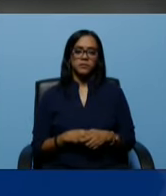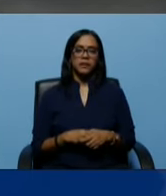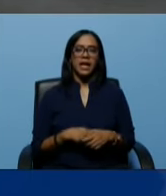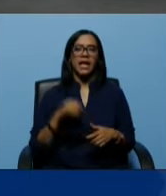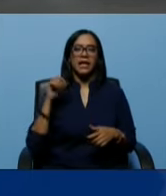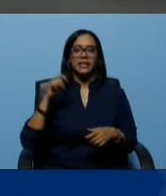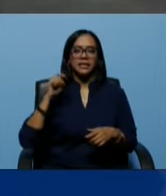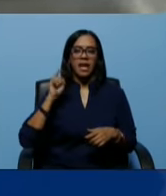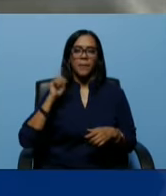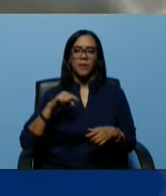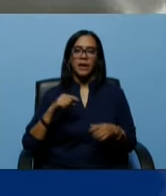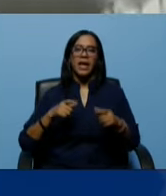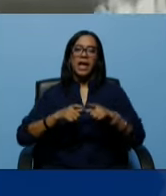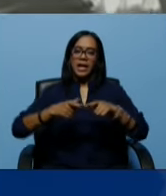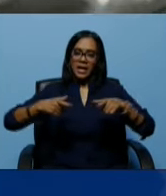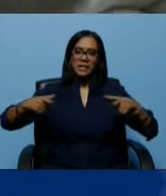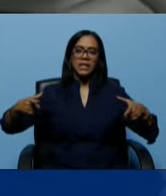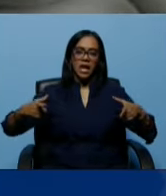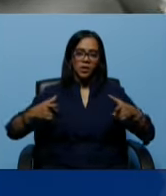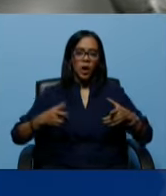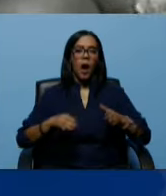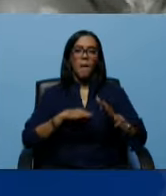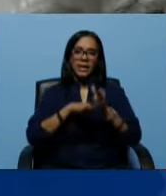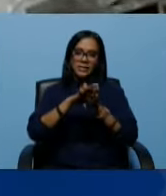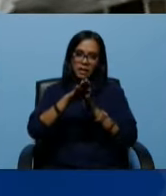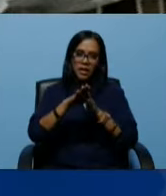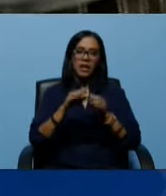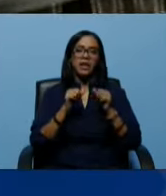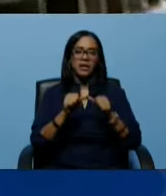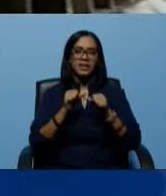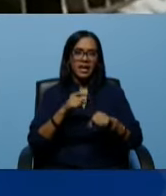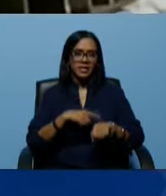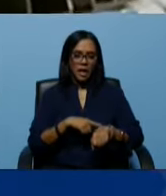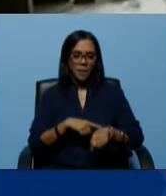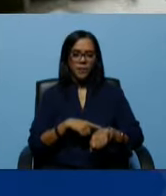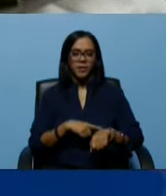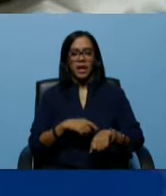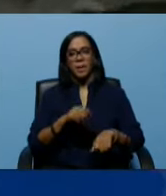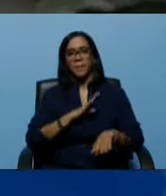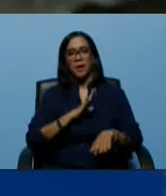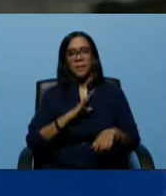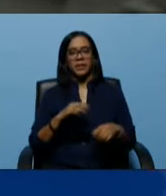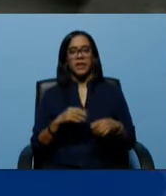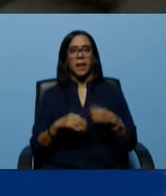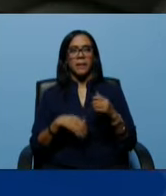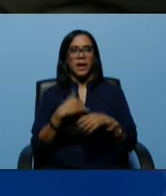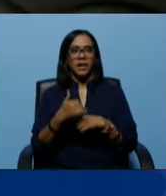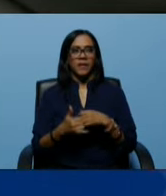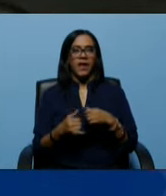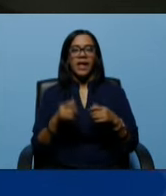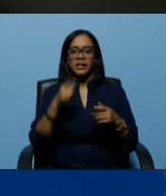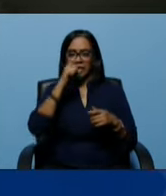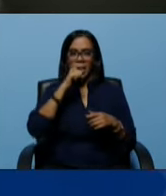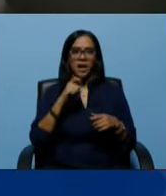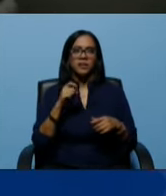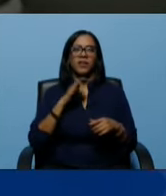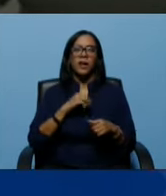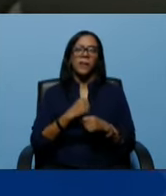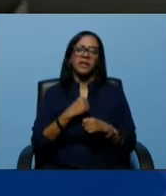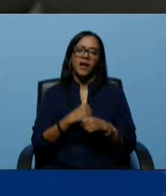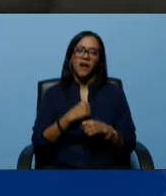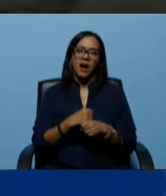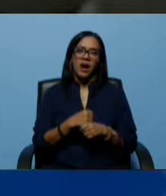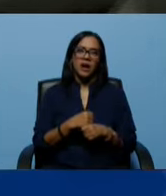Necesitamos seguir creciendo, aumentar la producción y mantenernos en el tiempo, y es parte de nuestra planificación. Este año estamos trabajando,